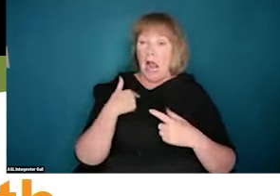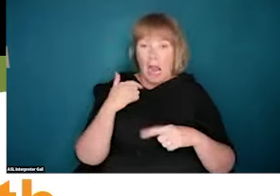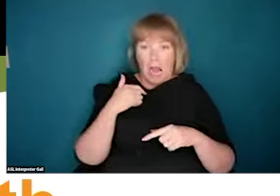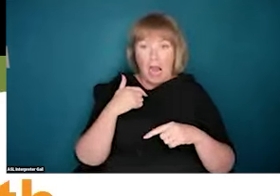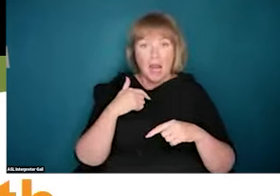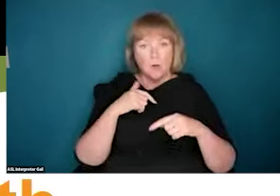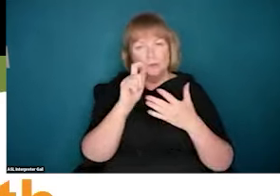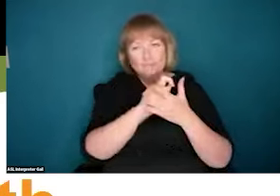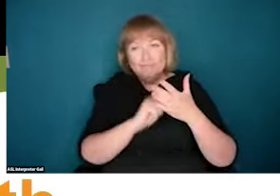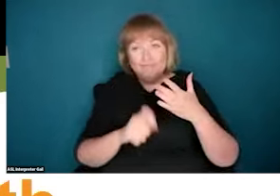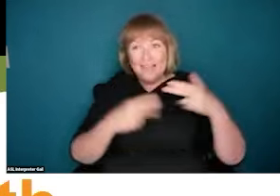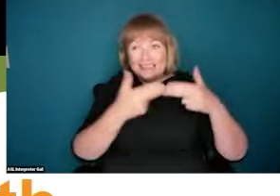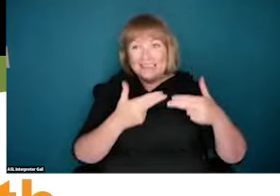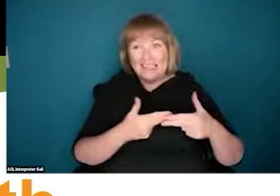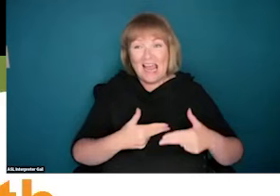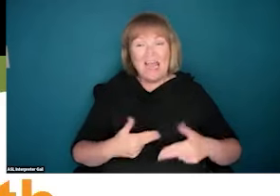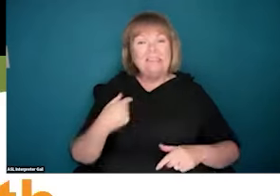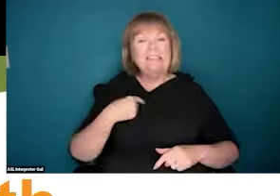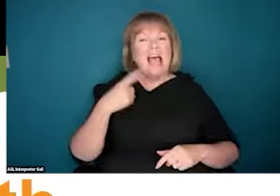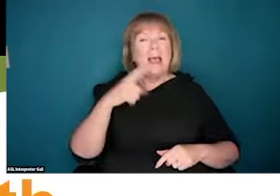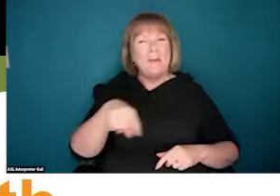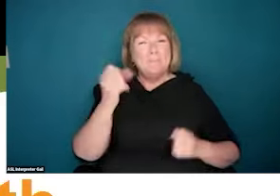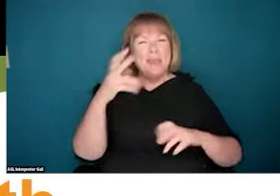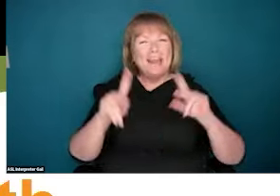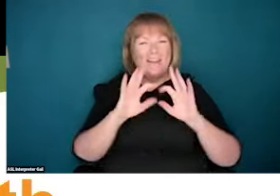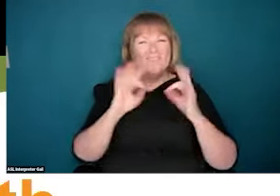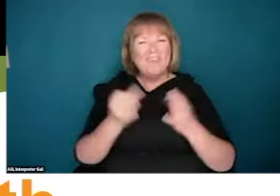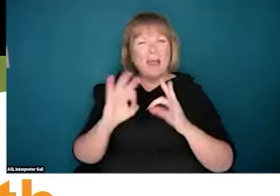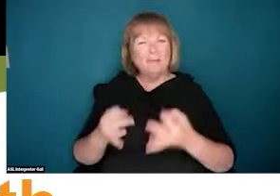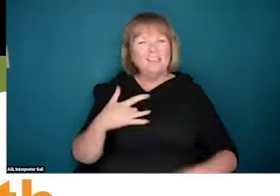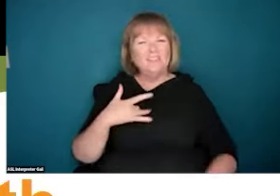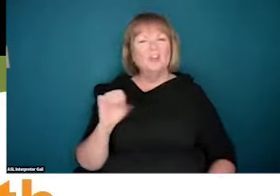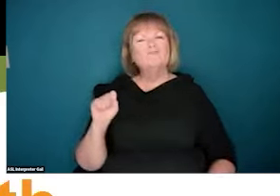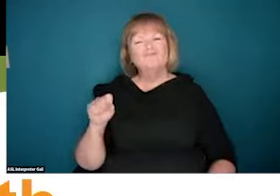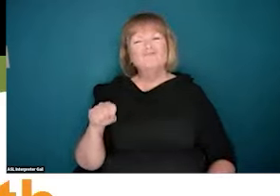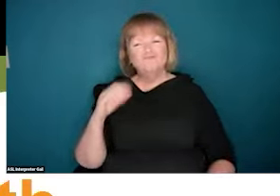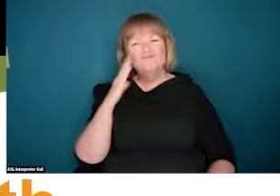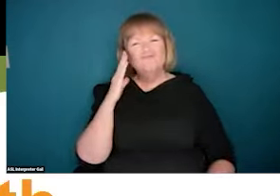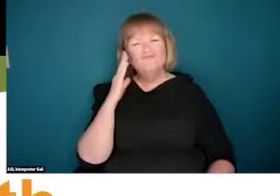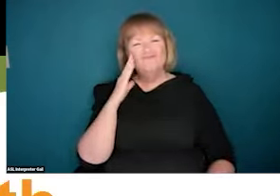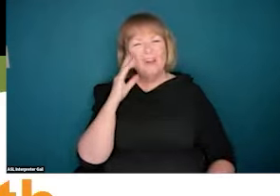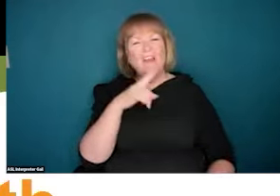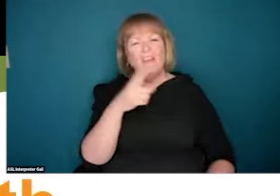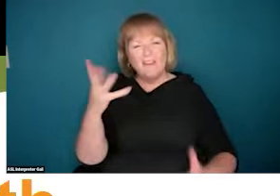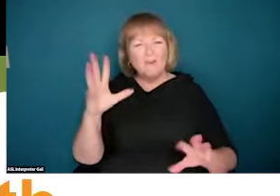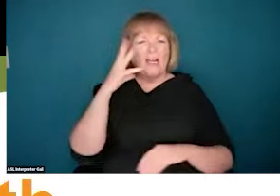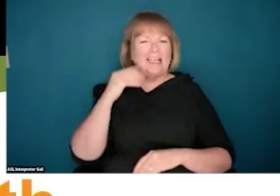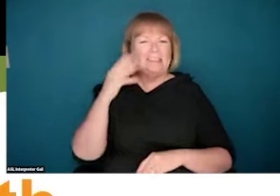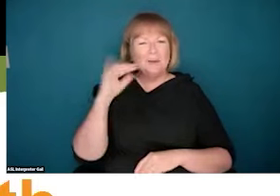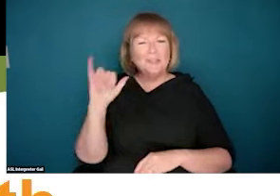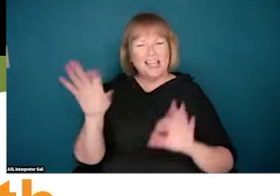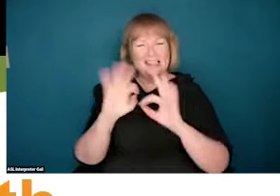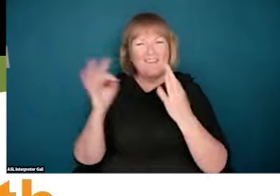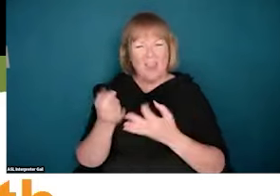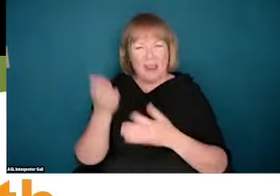discapacidad. Entonces, lo que yo quiero que ustedes entiendan aquí es que nosotros trabajamos con muchas más familias que